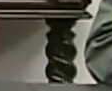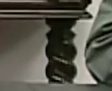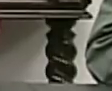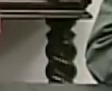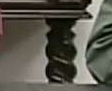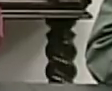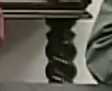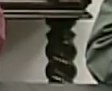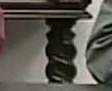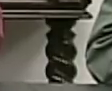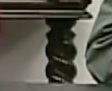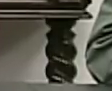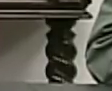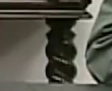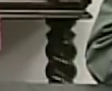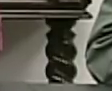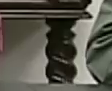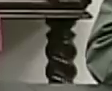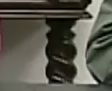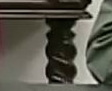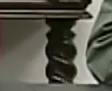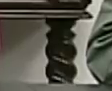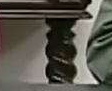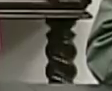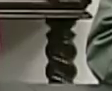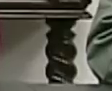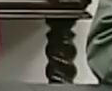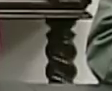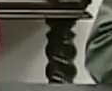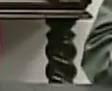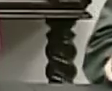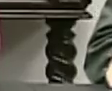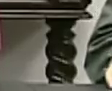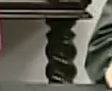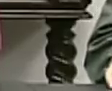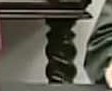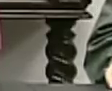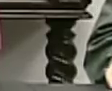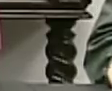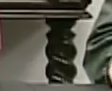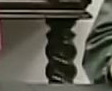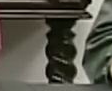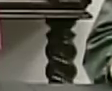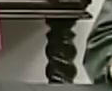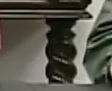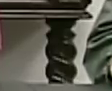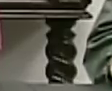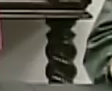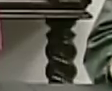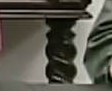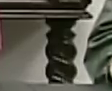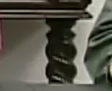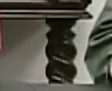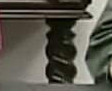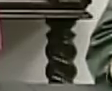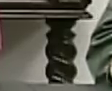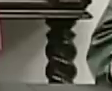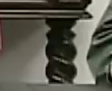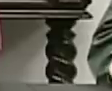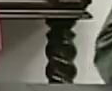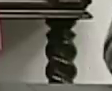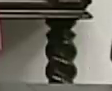la suma? Estamos pasando de un salario mínimo y una pensión básica